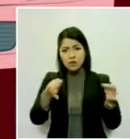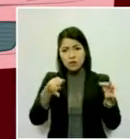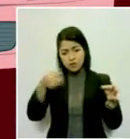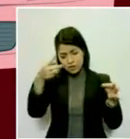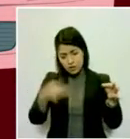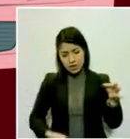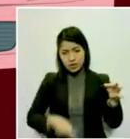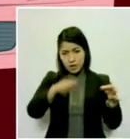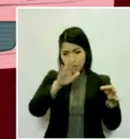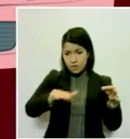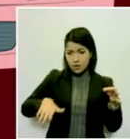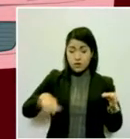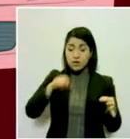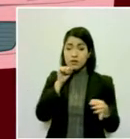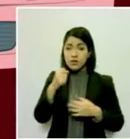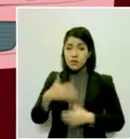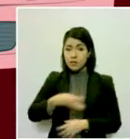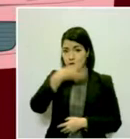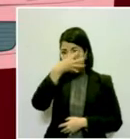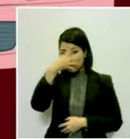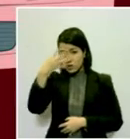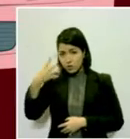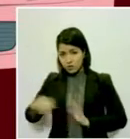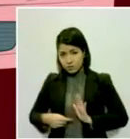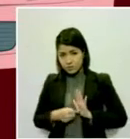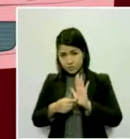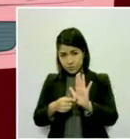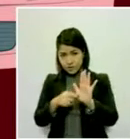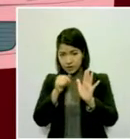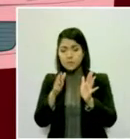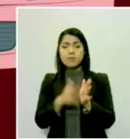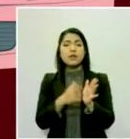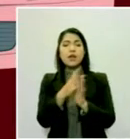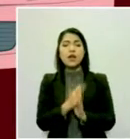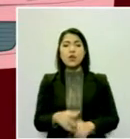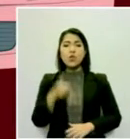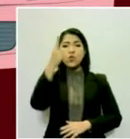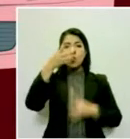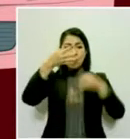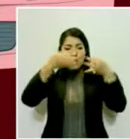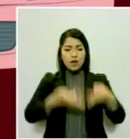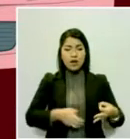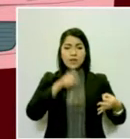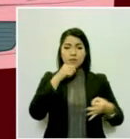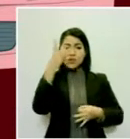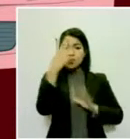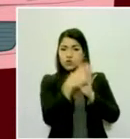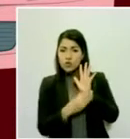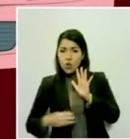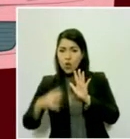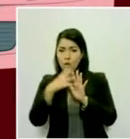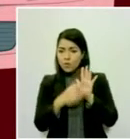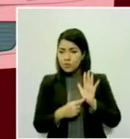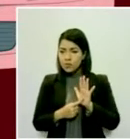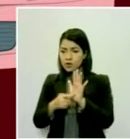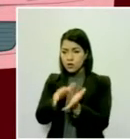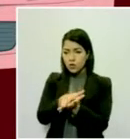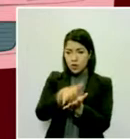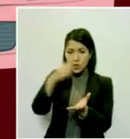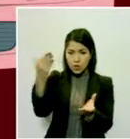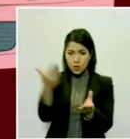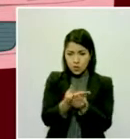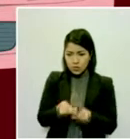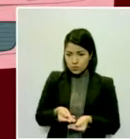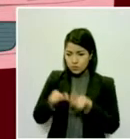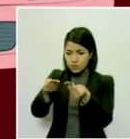en Michoacán, y la identificación oficial. Esto hay que presentar la original y dos copias, y el domicilio de la carta bajo protesta